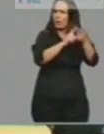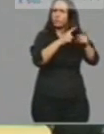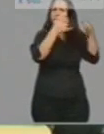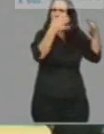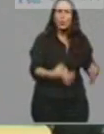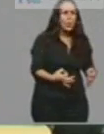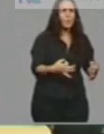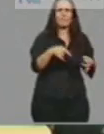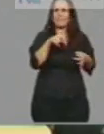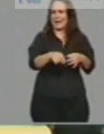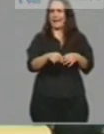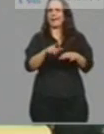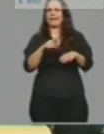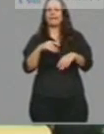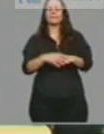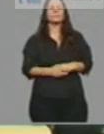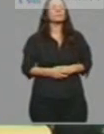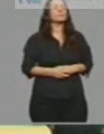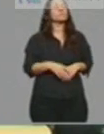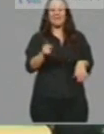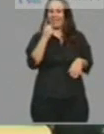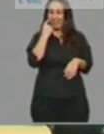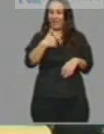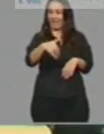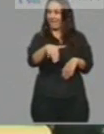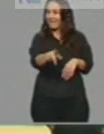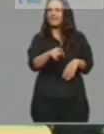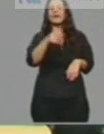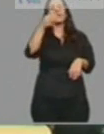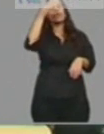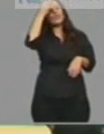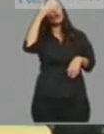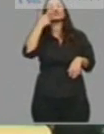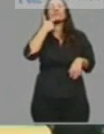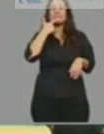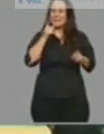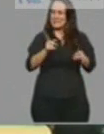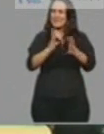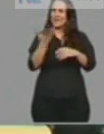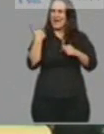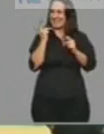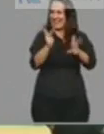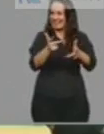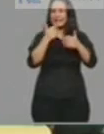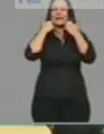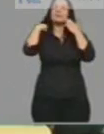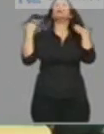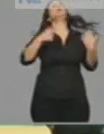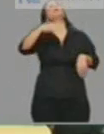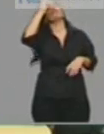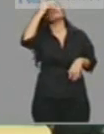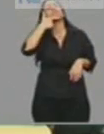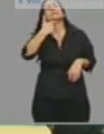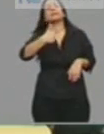estipulados. Y en unos días más, para ser más precisos, el día 12 de septiembre, como les decía hace unos instantes, vamos a